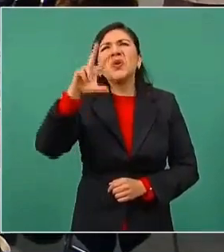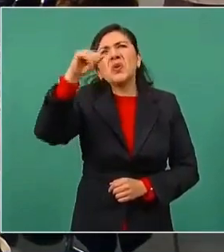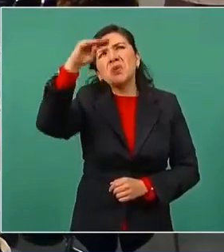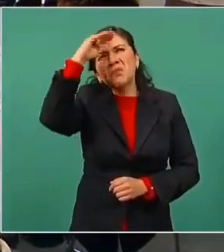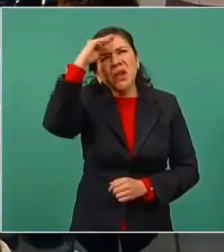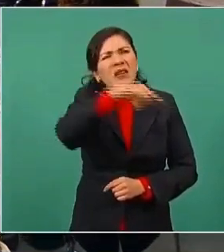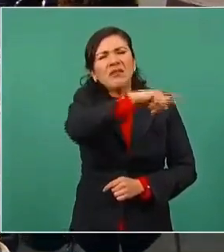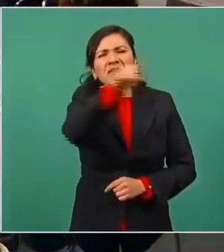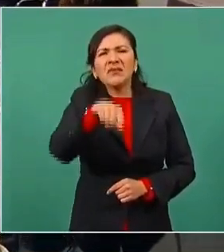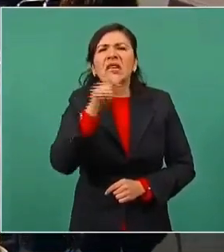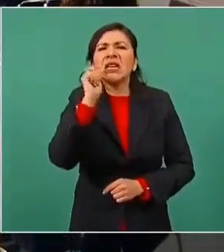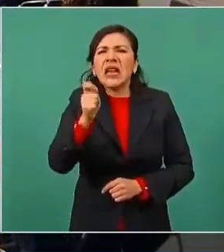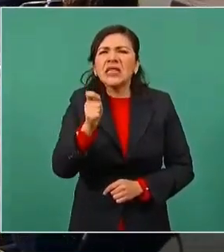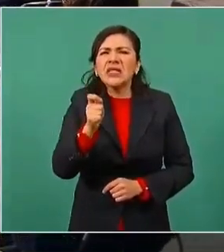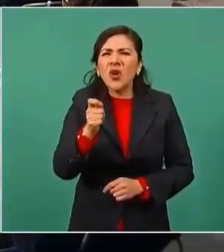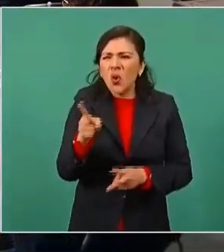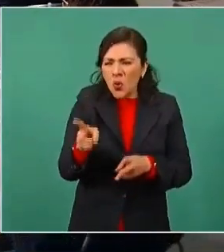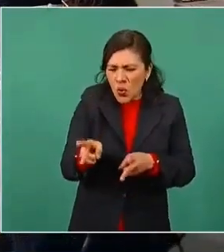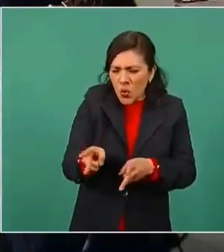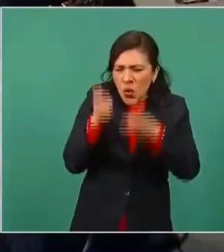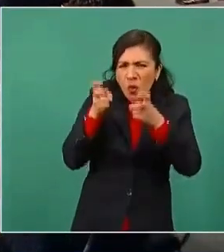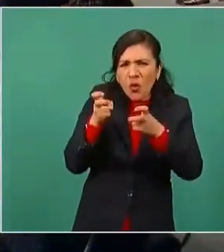robo.